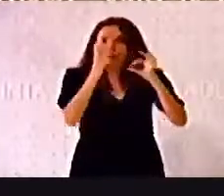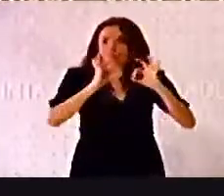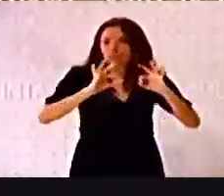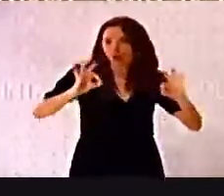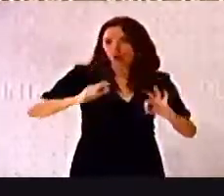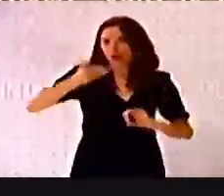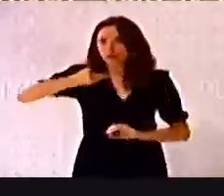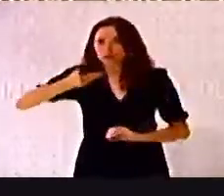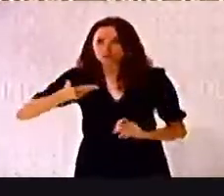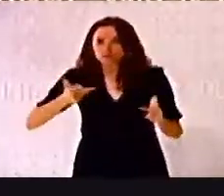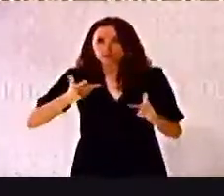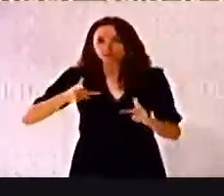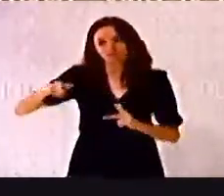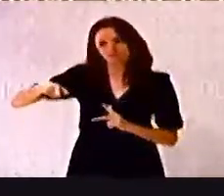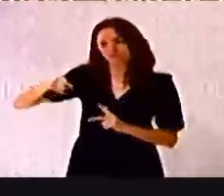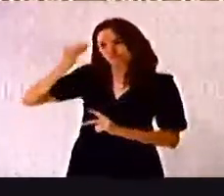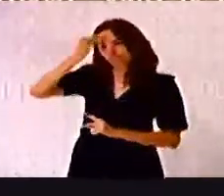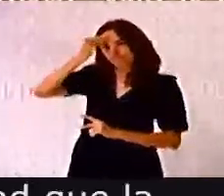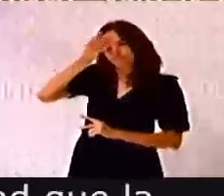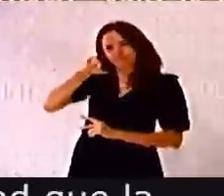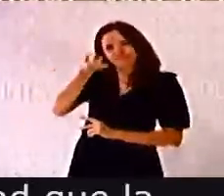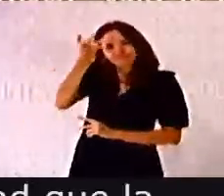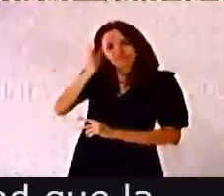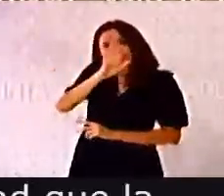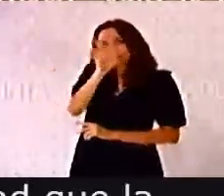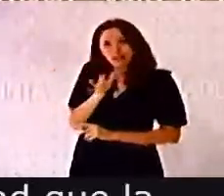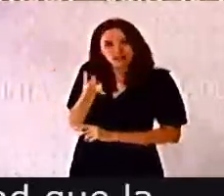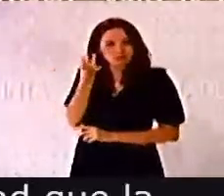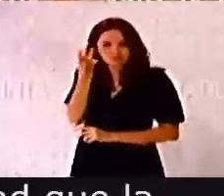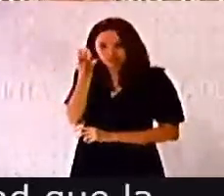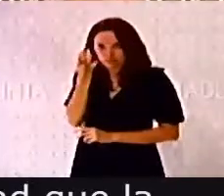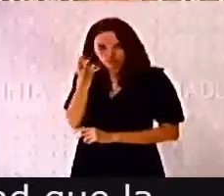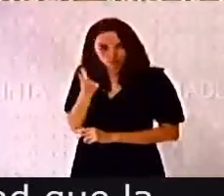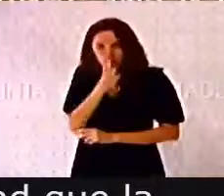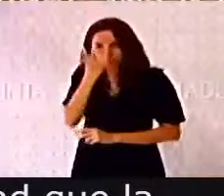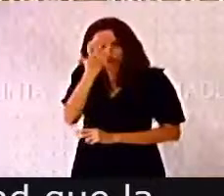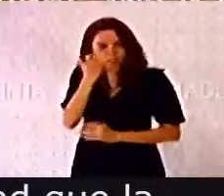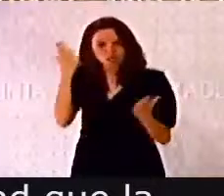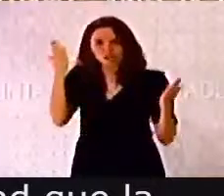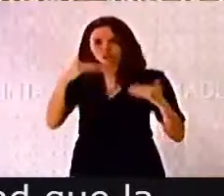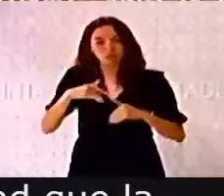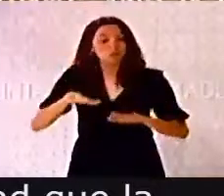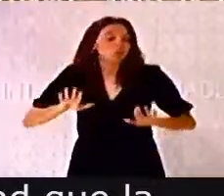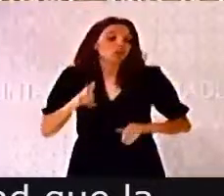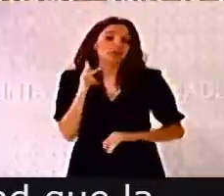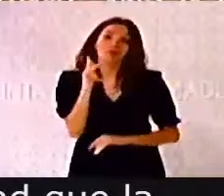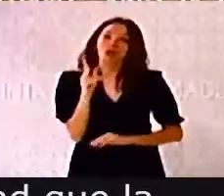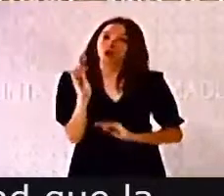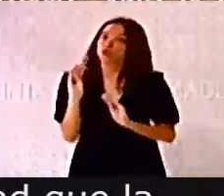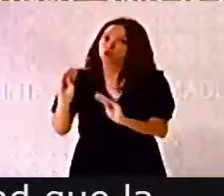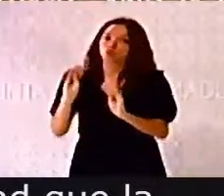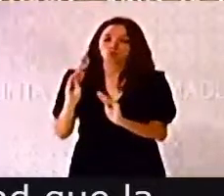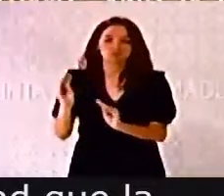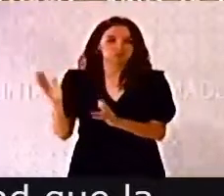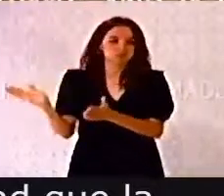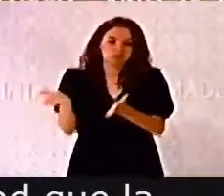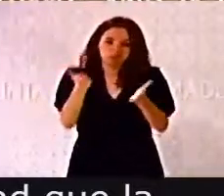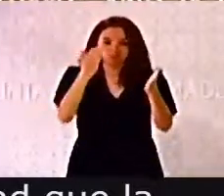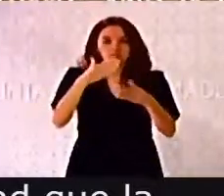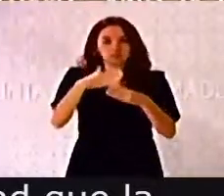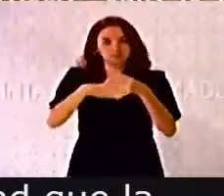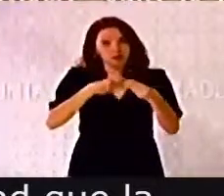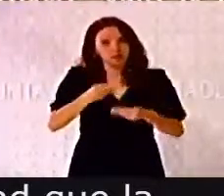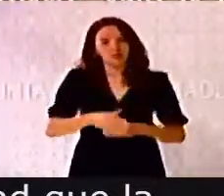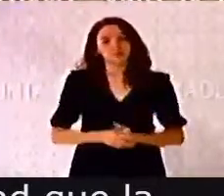viviendo, creo que se parece más a la frivolidad que a la seriedad. No obstante, están en su perfecto derecho de poderlo hacer, ¿no?